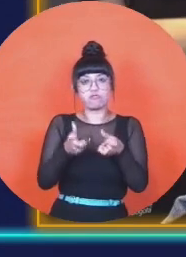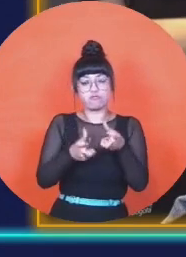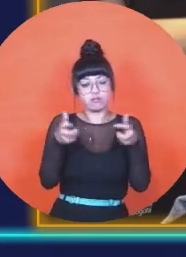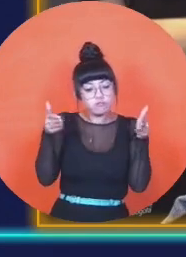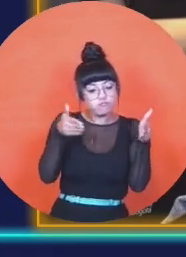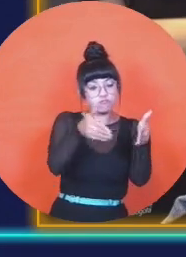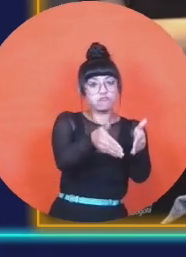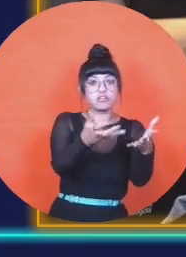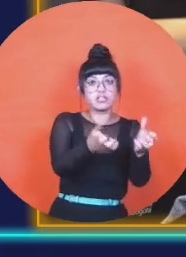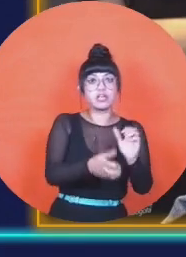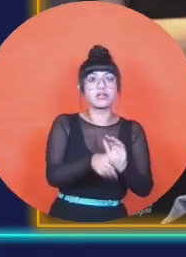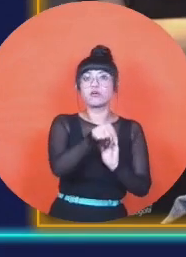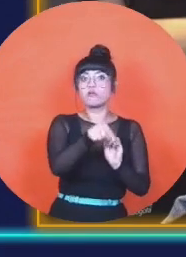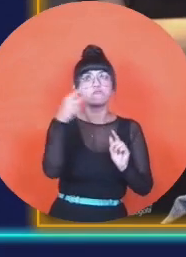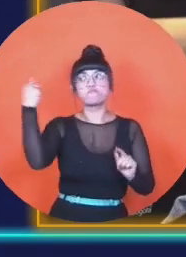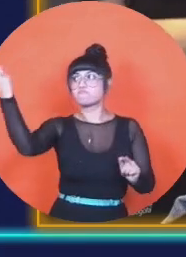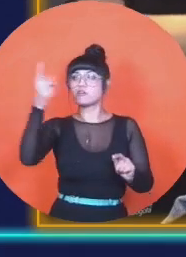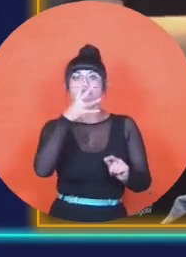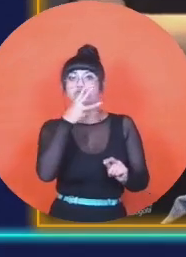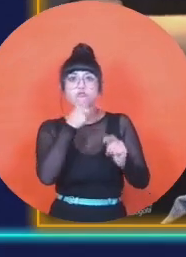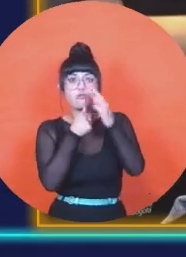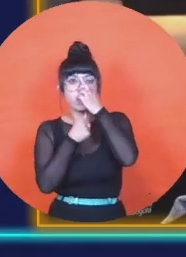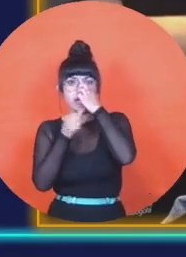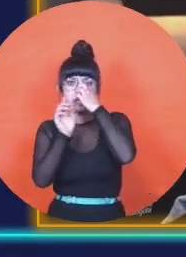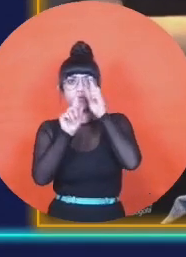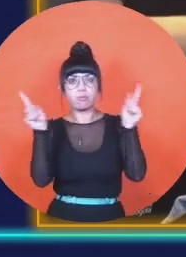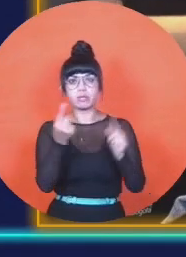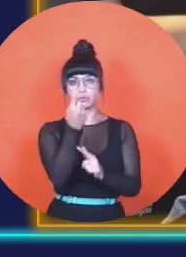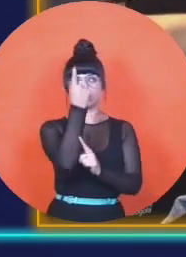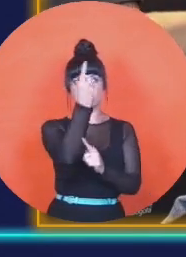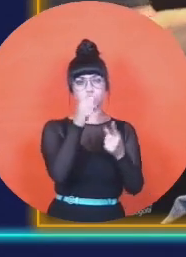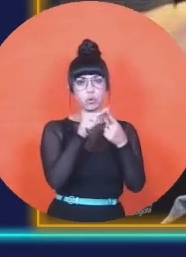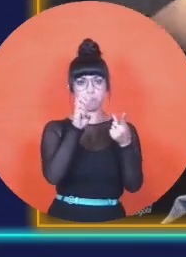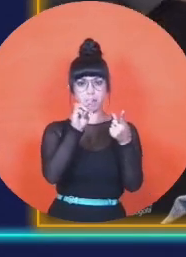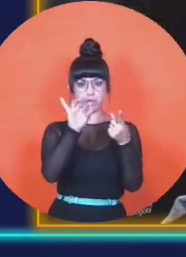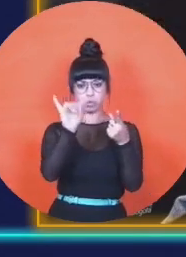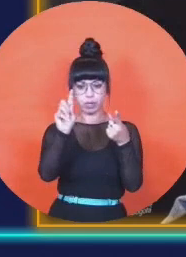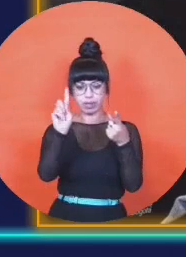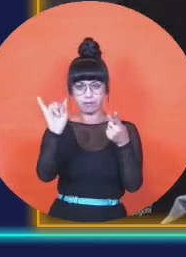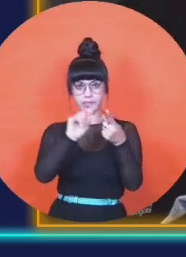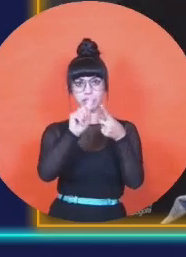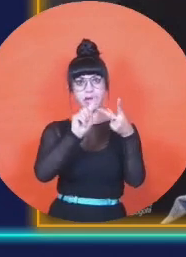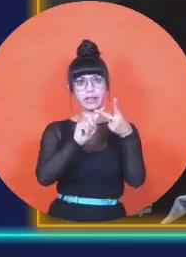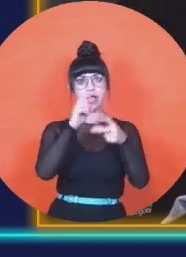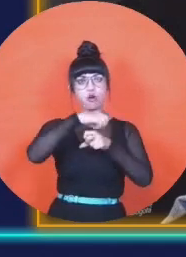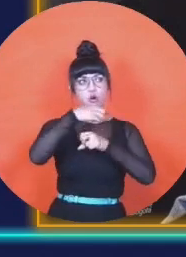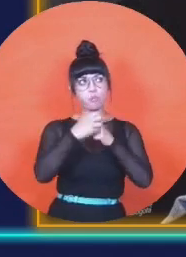software. No hay aquí lo único que hay es la Manuela Beltrán, Compensar